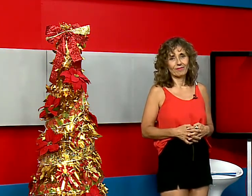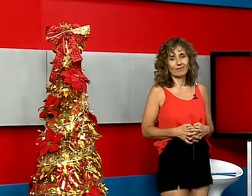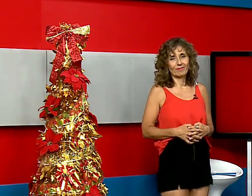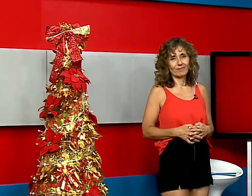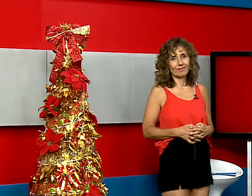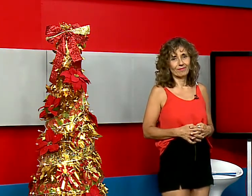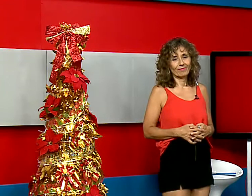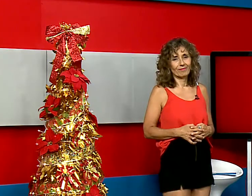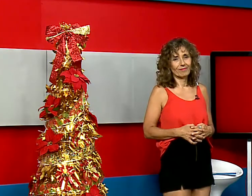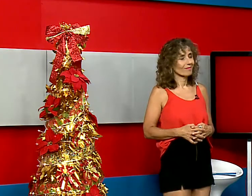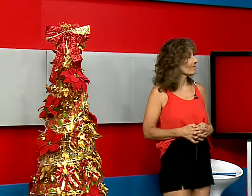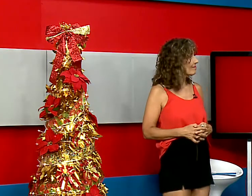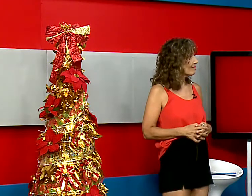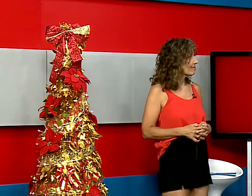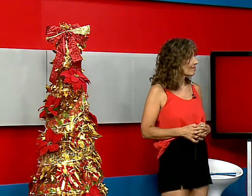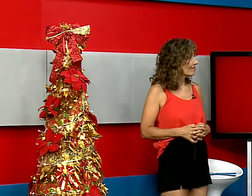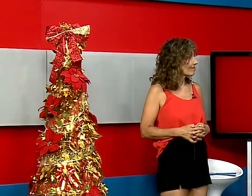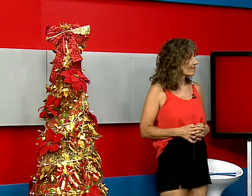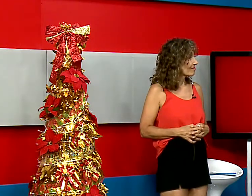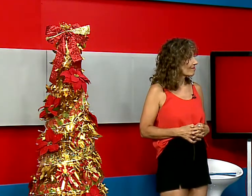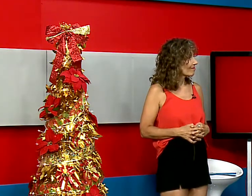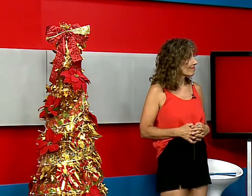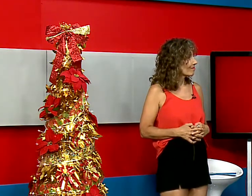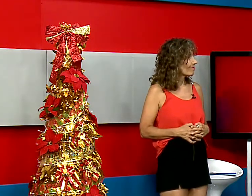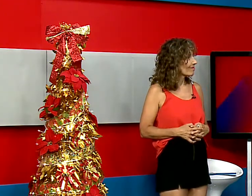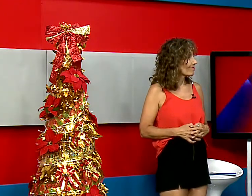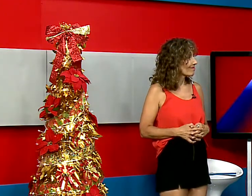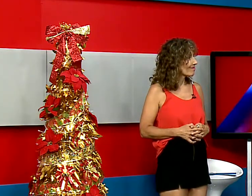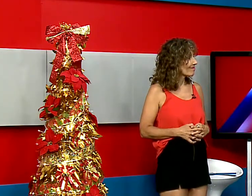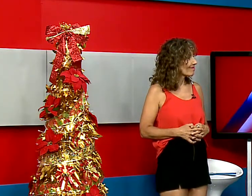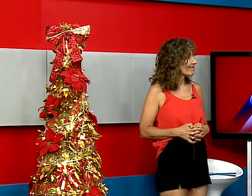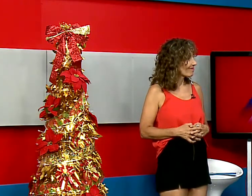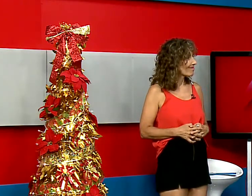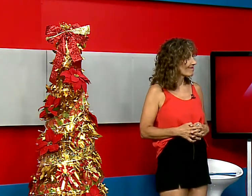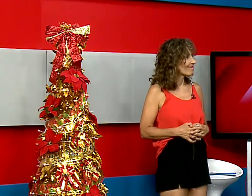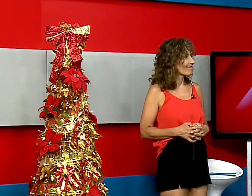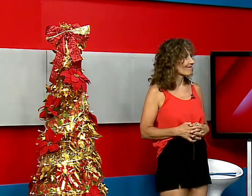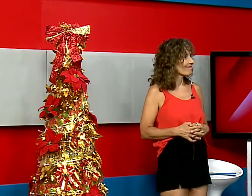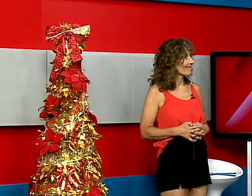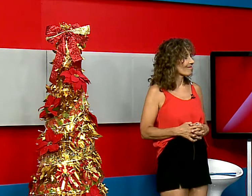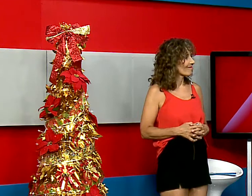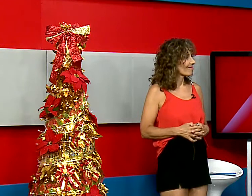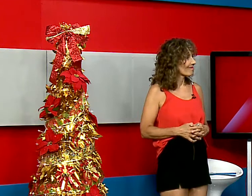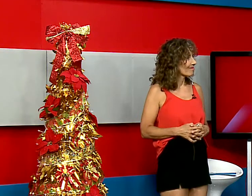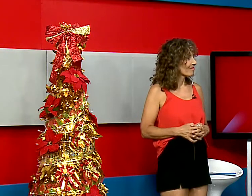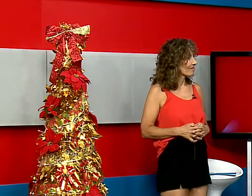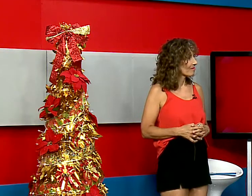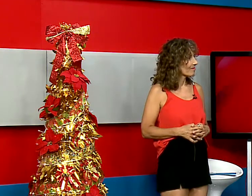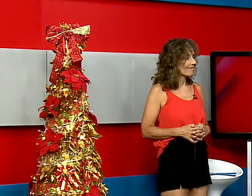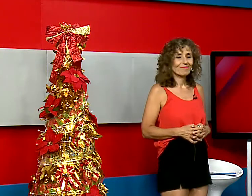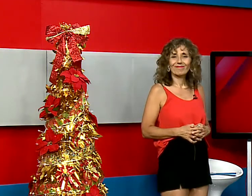nosotros. Esperemos que el año 2021 nos encuentre con un montón de mejores noticias que las que nos tocaron repasar a lo largo de este